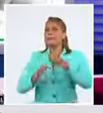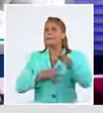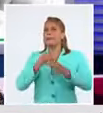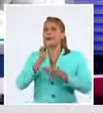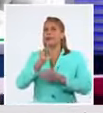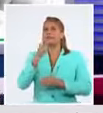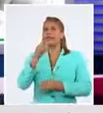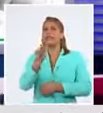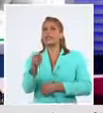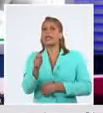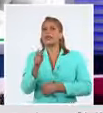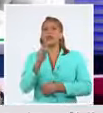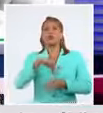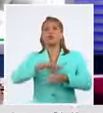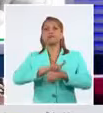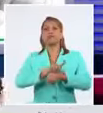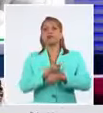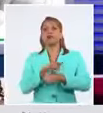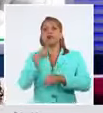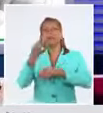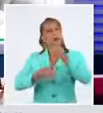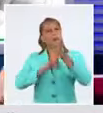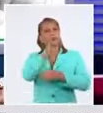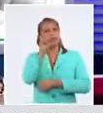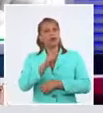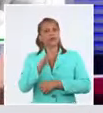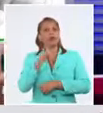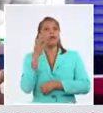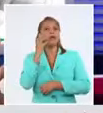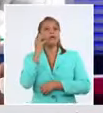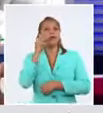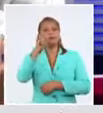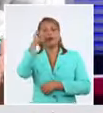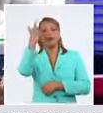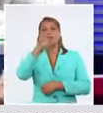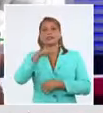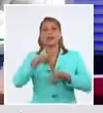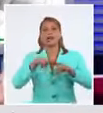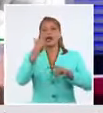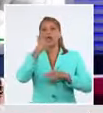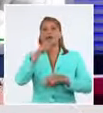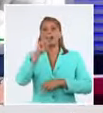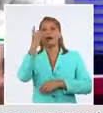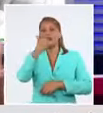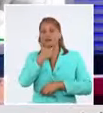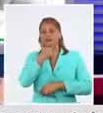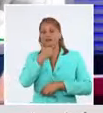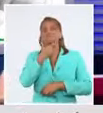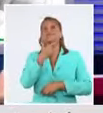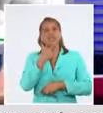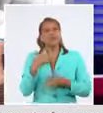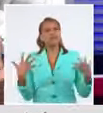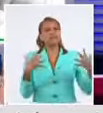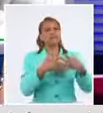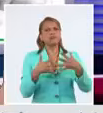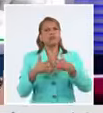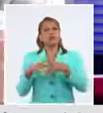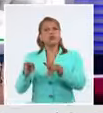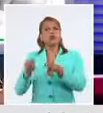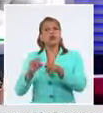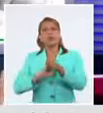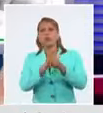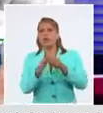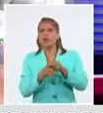Reloj, nos pregunta que ahora viene el polvo del Sahara, la ceniza volcánica, que si tiene alguna relación con el nuevo coronavirus y si